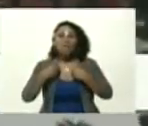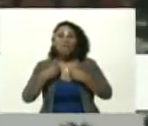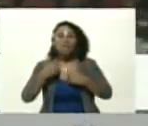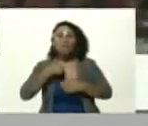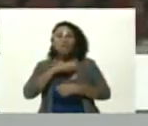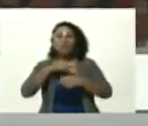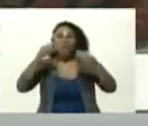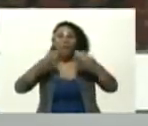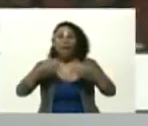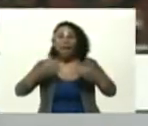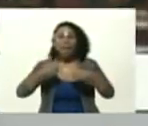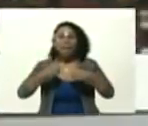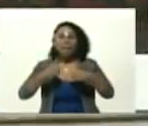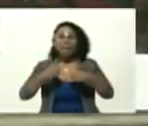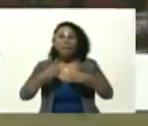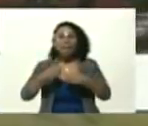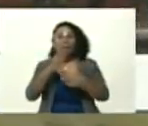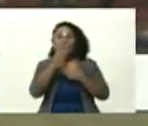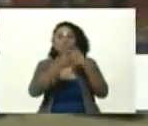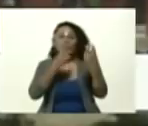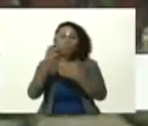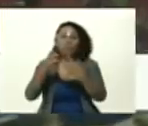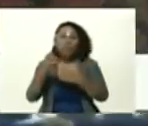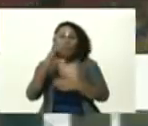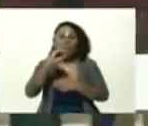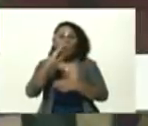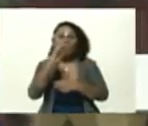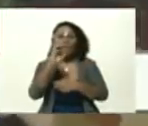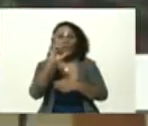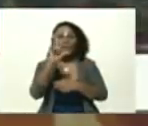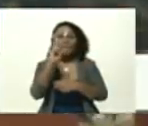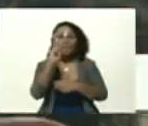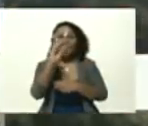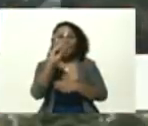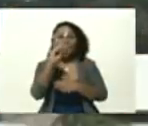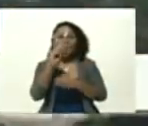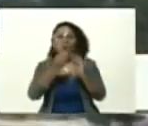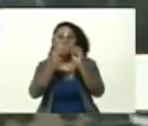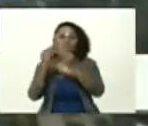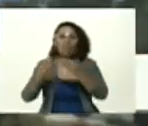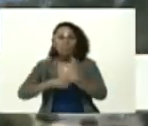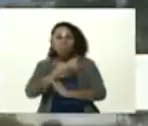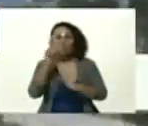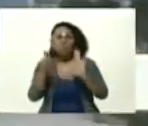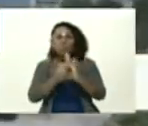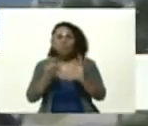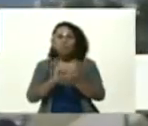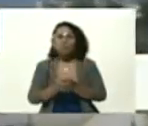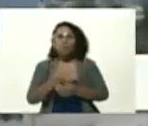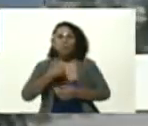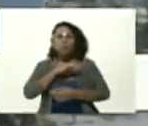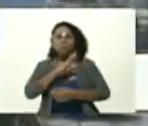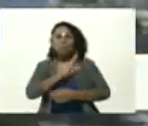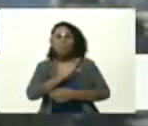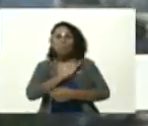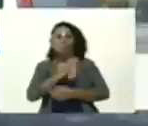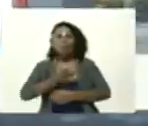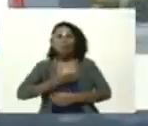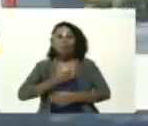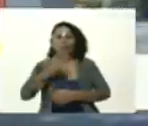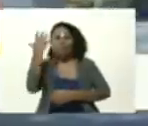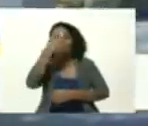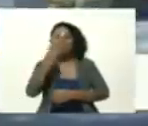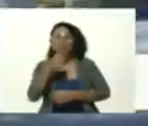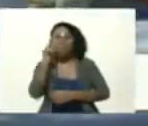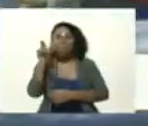estamos aquí en el complejo turístico Obelisco, rehabilitado completamente por nuestro alcalde joven Luis